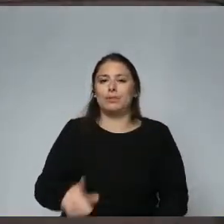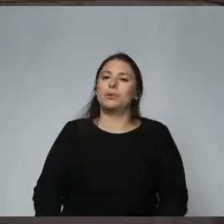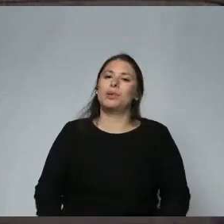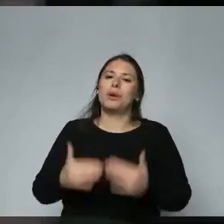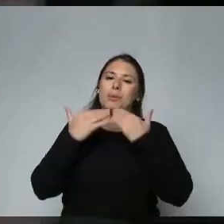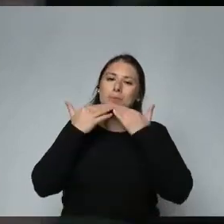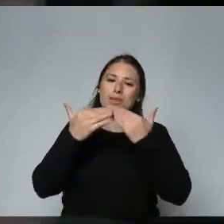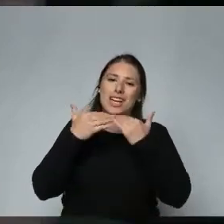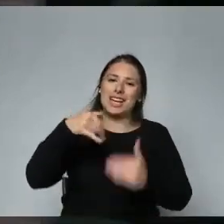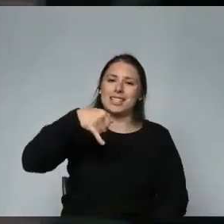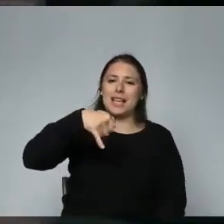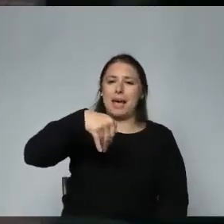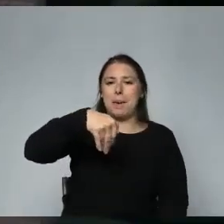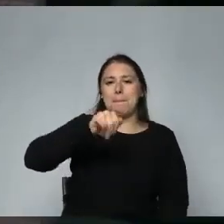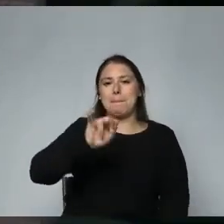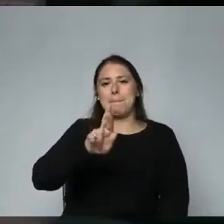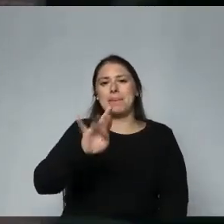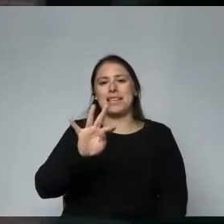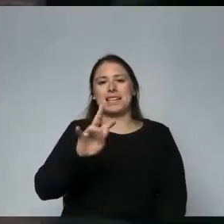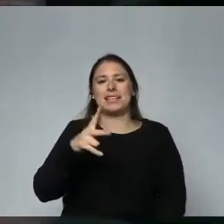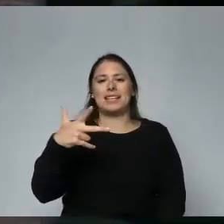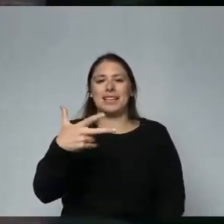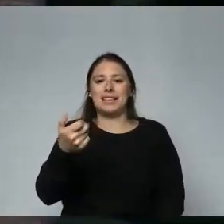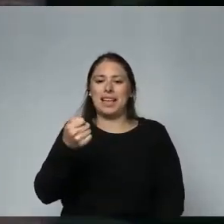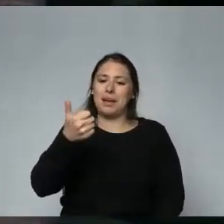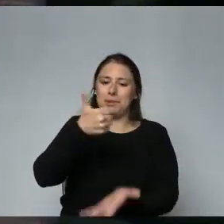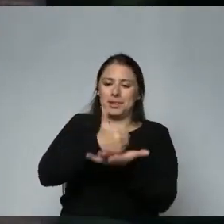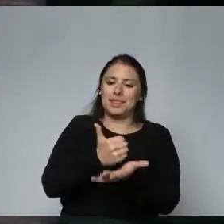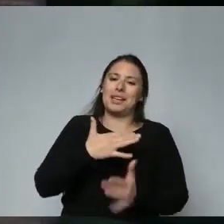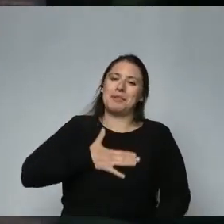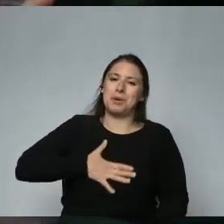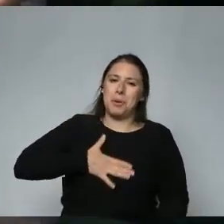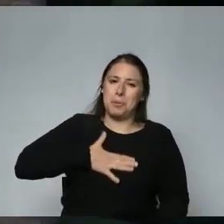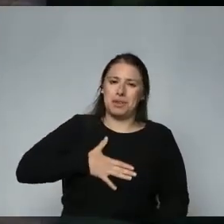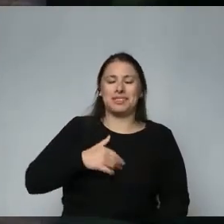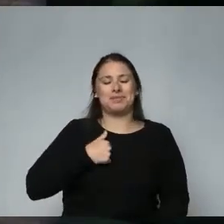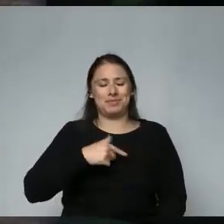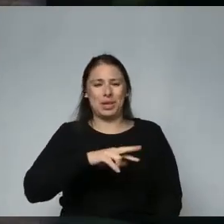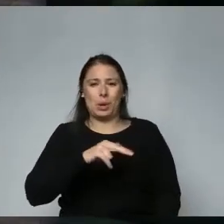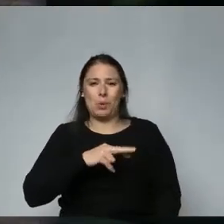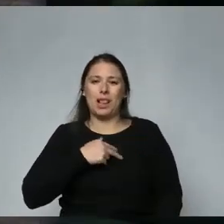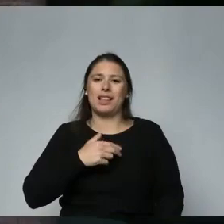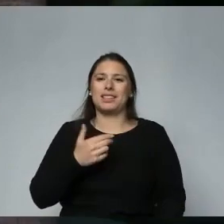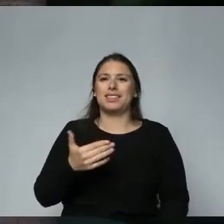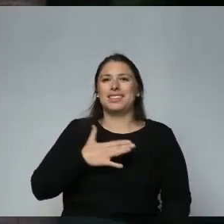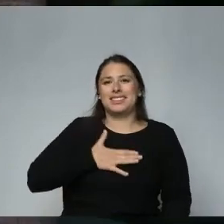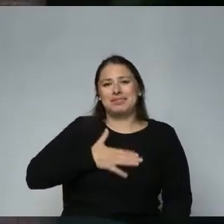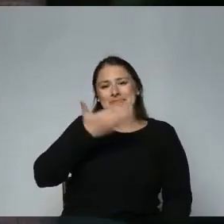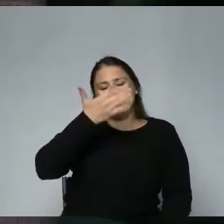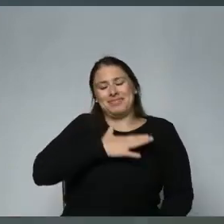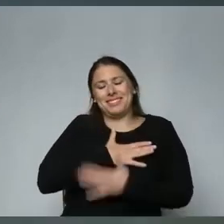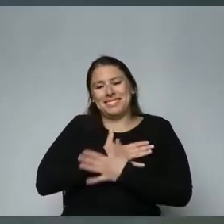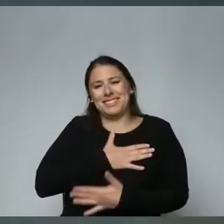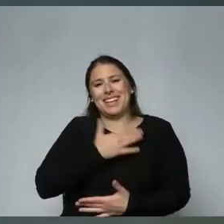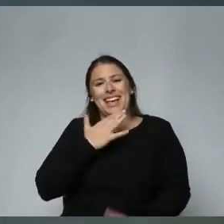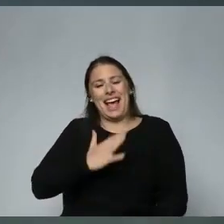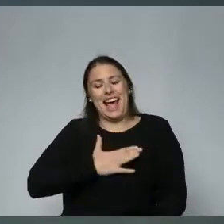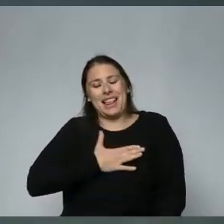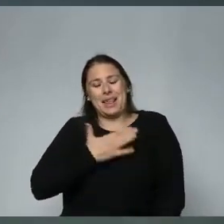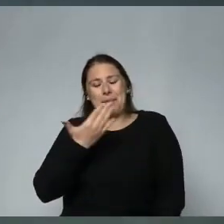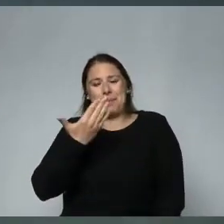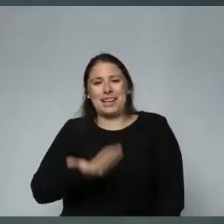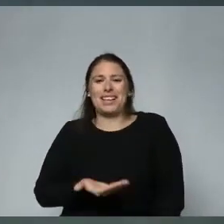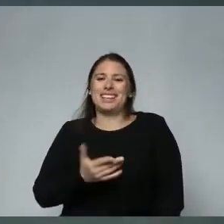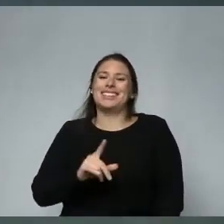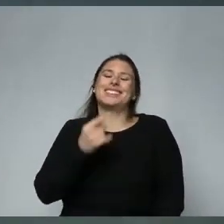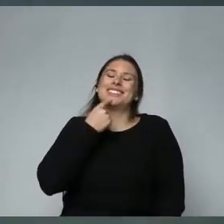gracias, Mirta, por habernos acompañado. Ha sido un placer. Más igualmente. Una querida y admirada. Ay, no, lo de admirado no